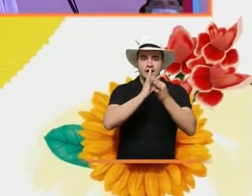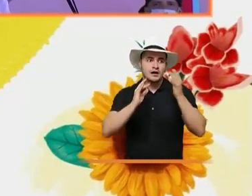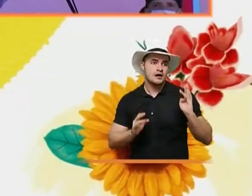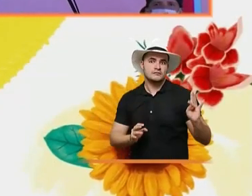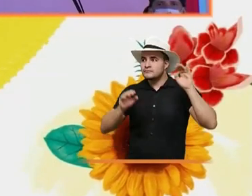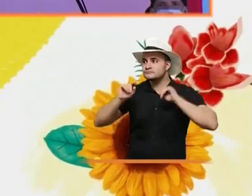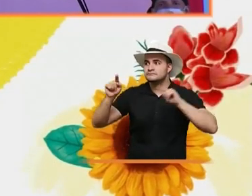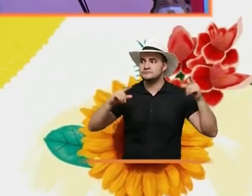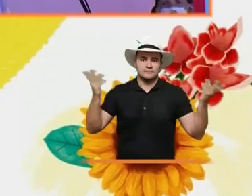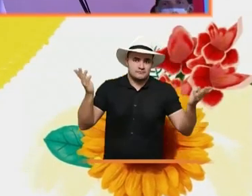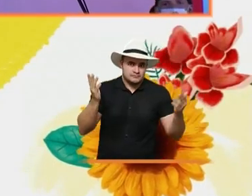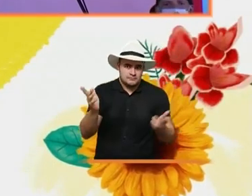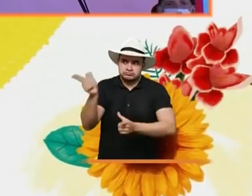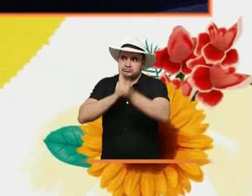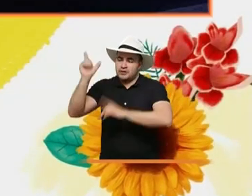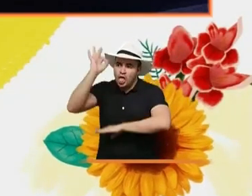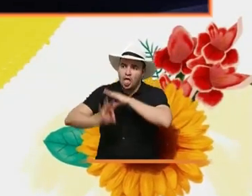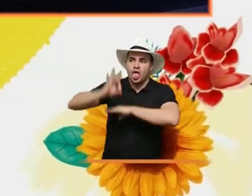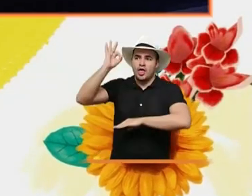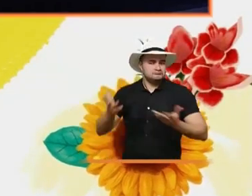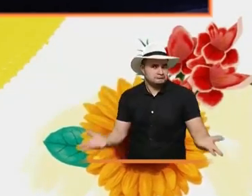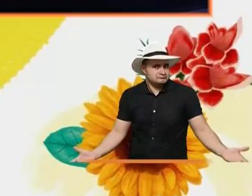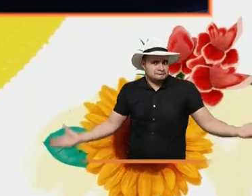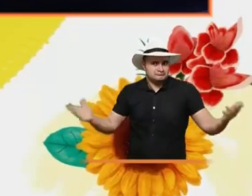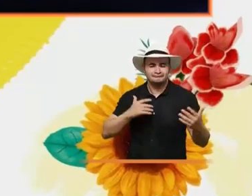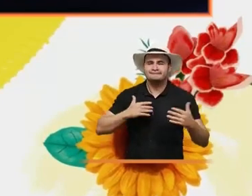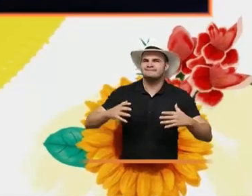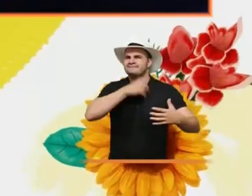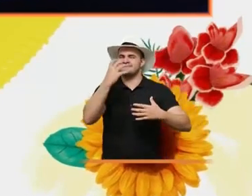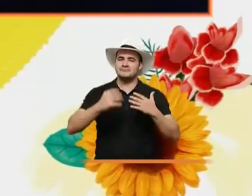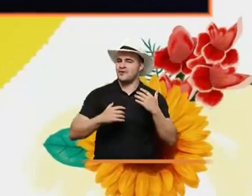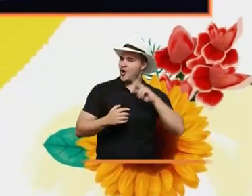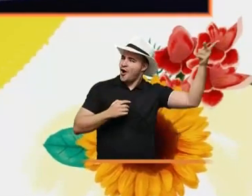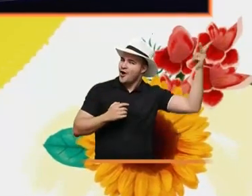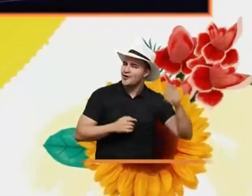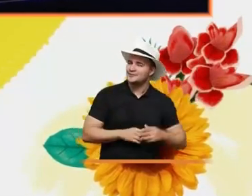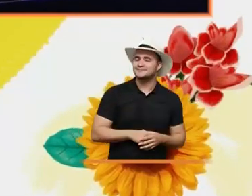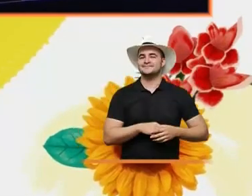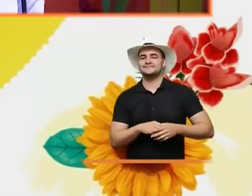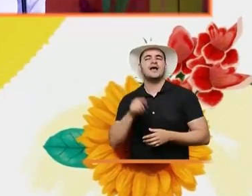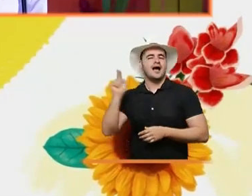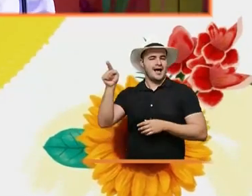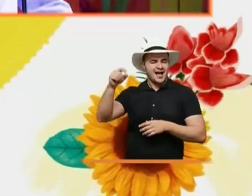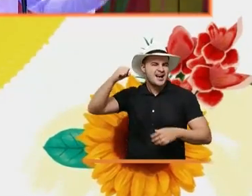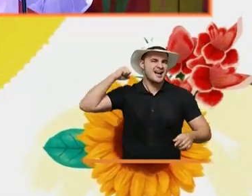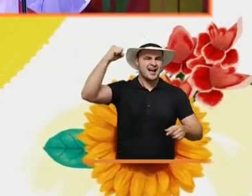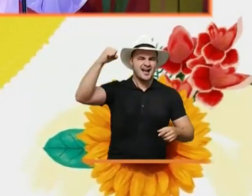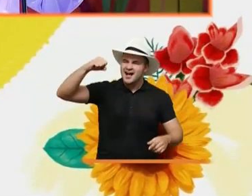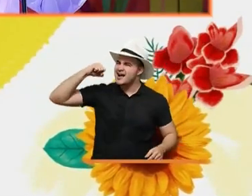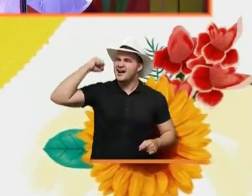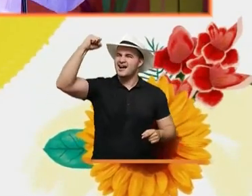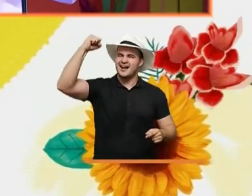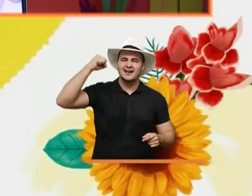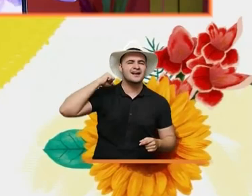estaban bebiendo toda la noche se está señalando el